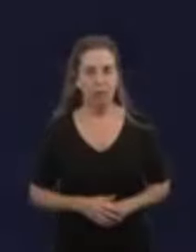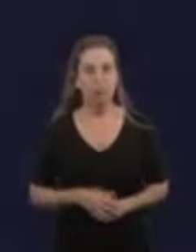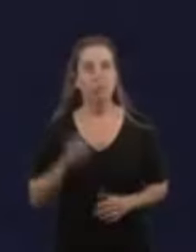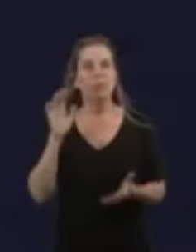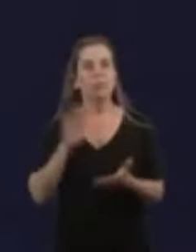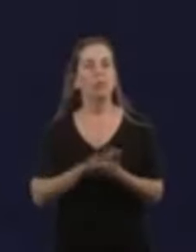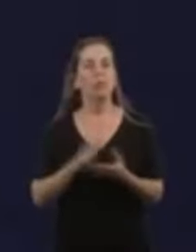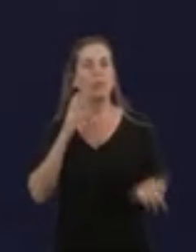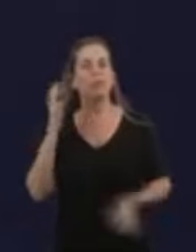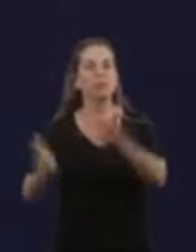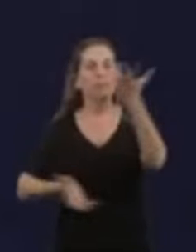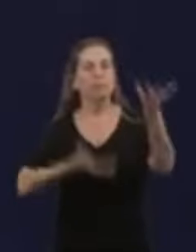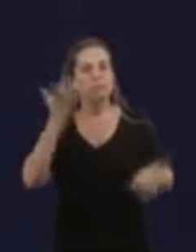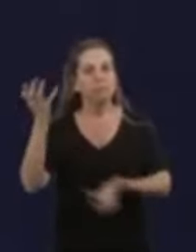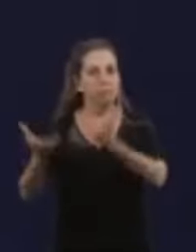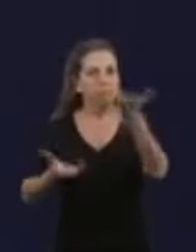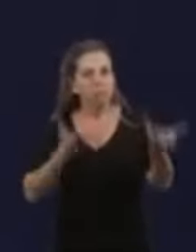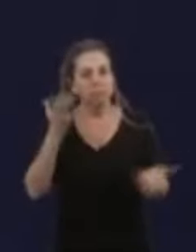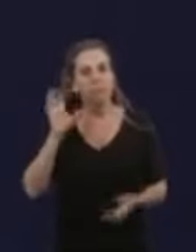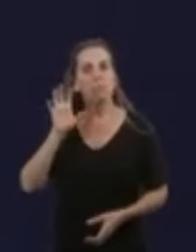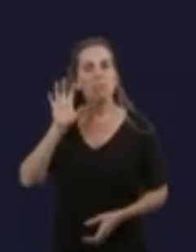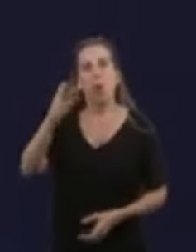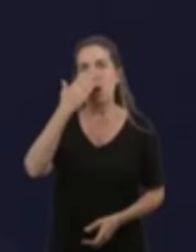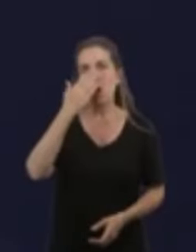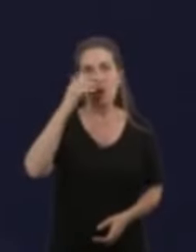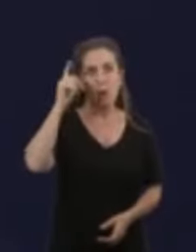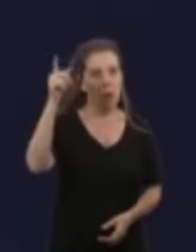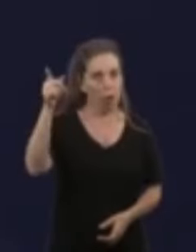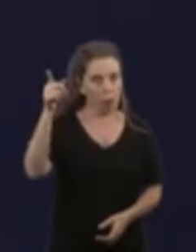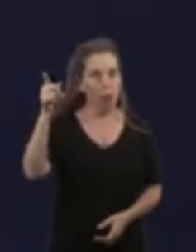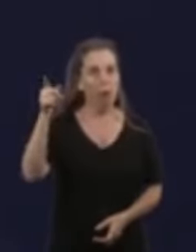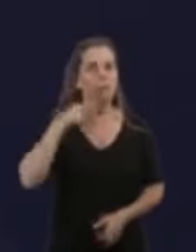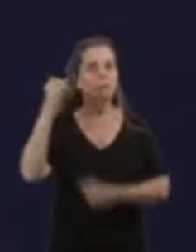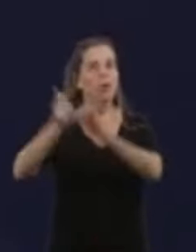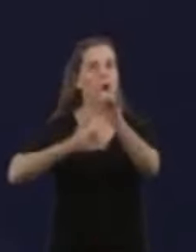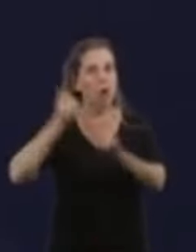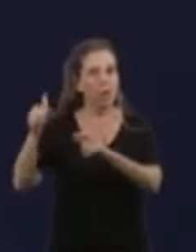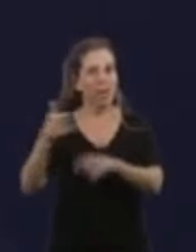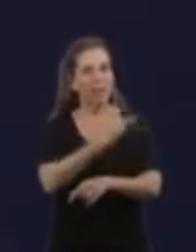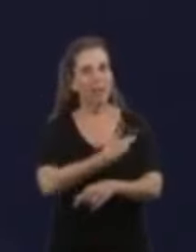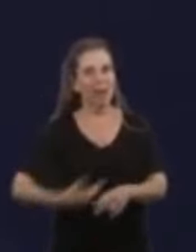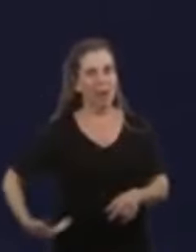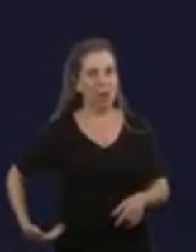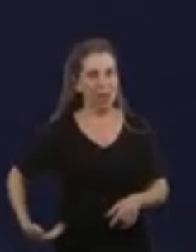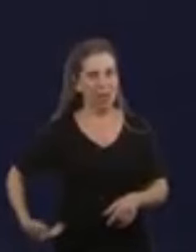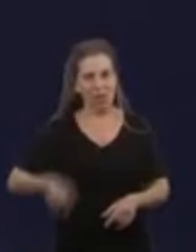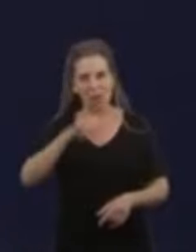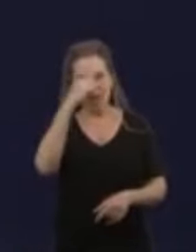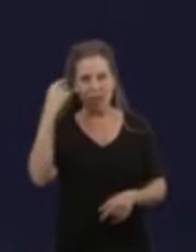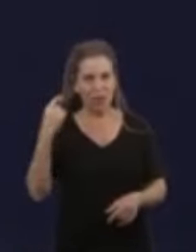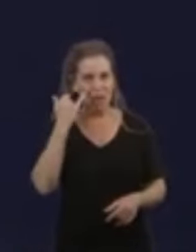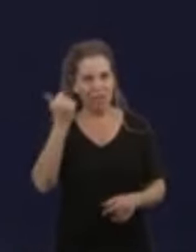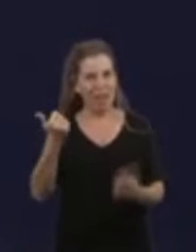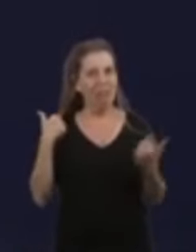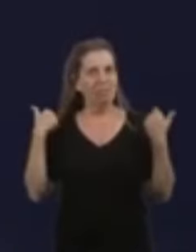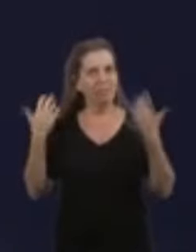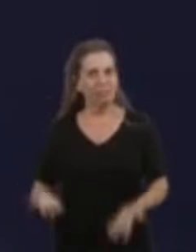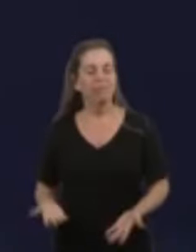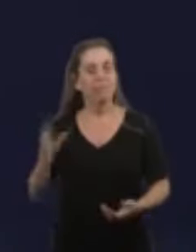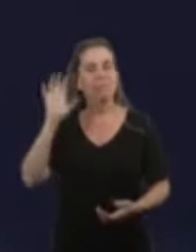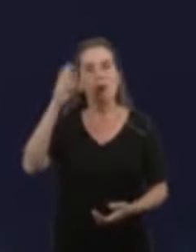los incendios que están ocurriendo en la provincia de Córdoba contarles que el gobierno nacional puso a disposición de la